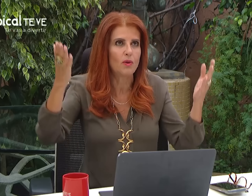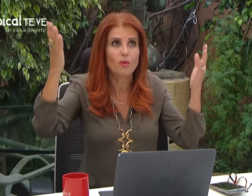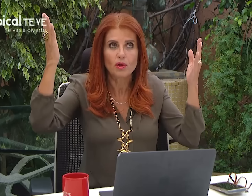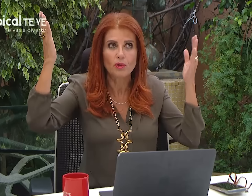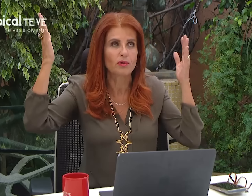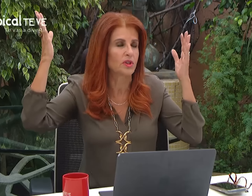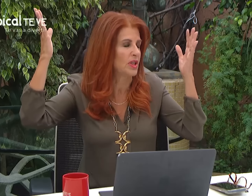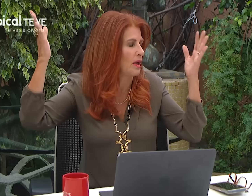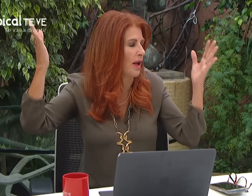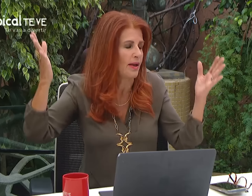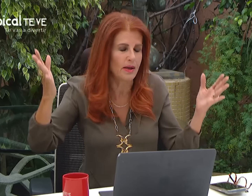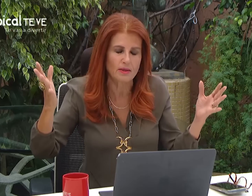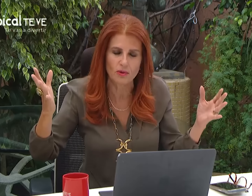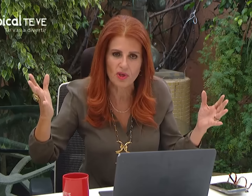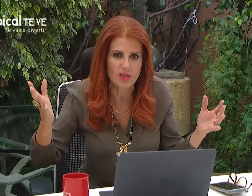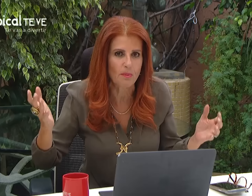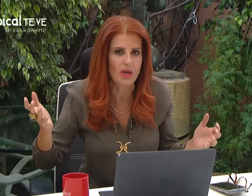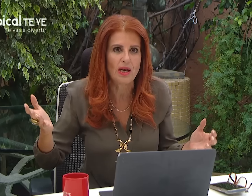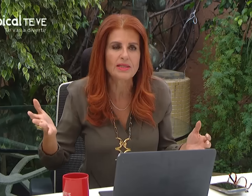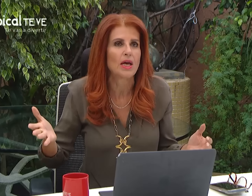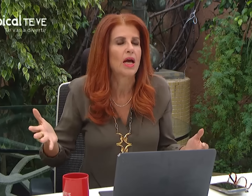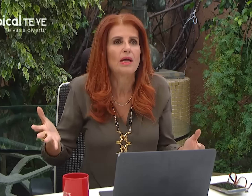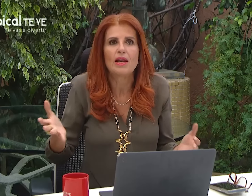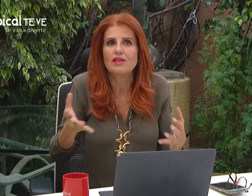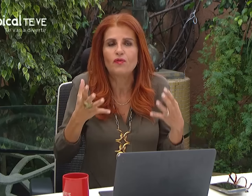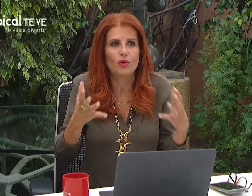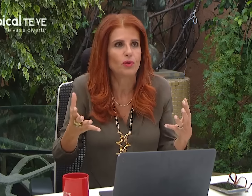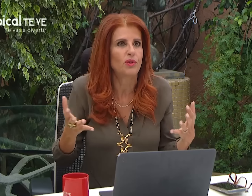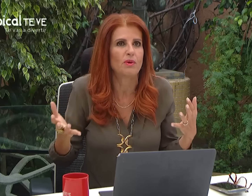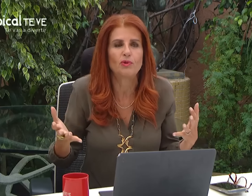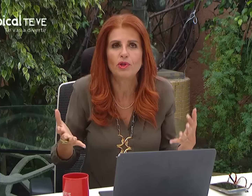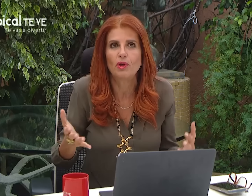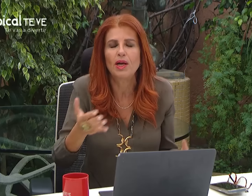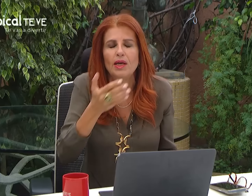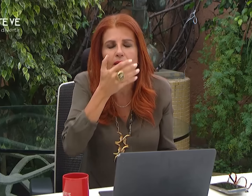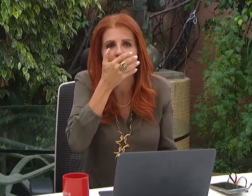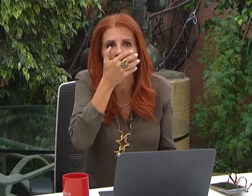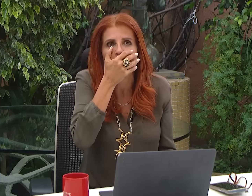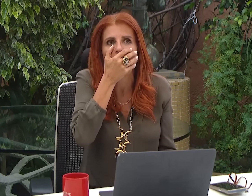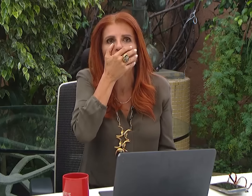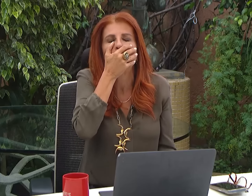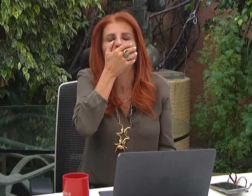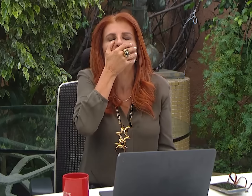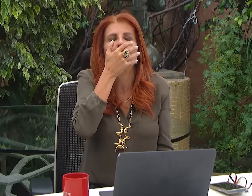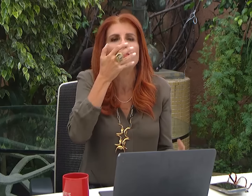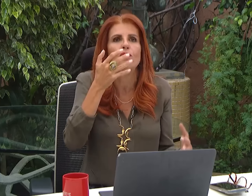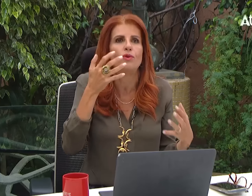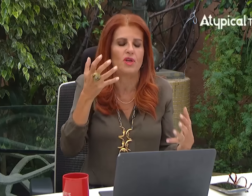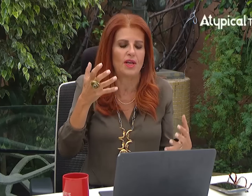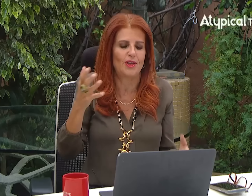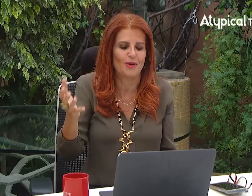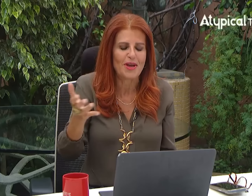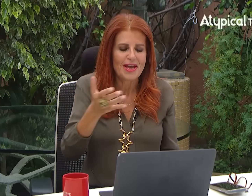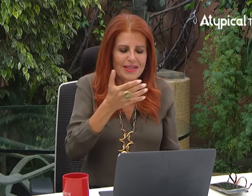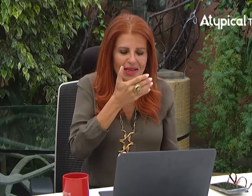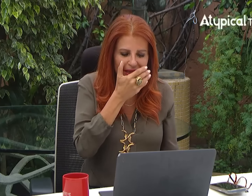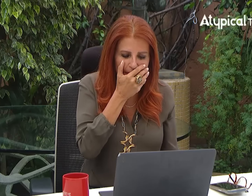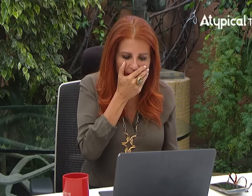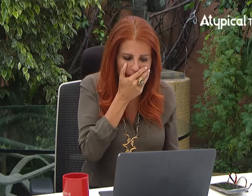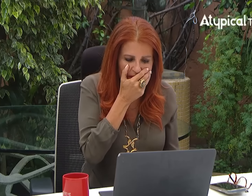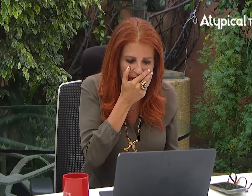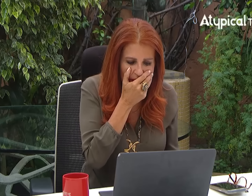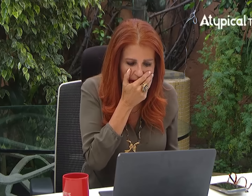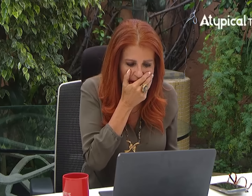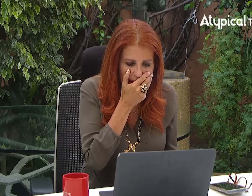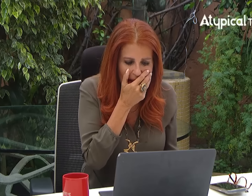platicado cuando se caen las Torres Gemelas las fotos que vemos de toda la gente era así O sea no doy crédito se